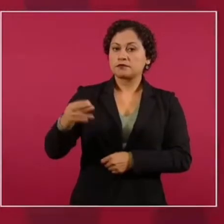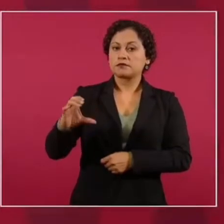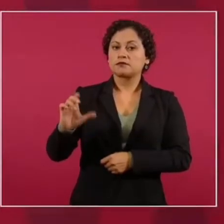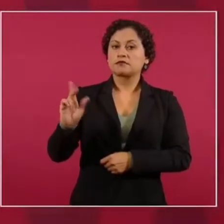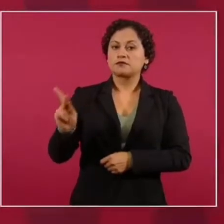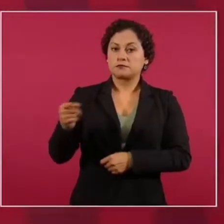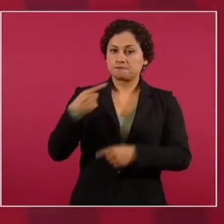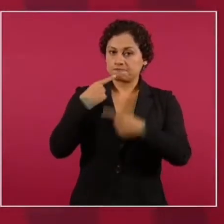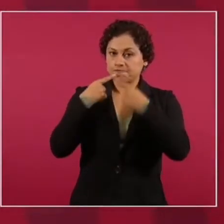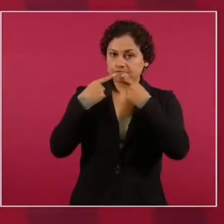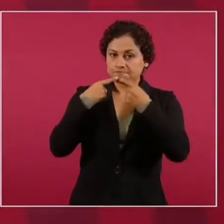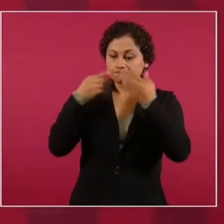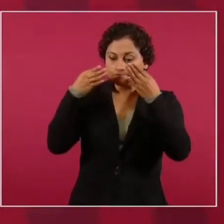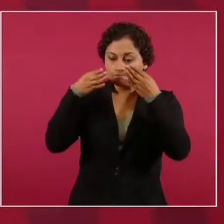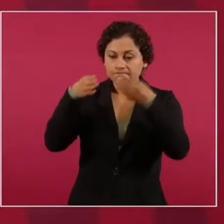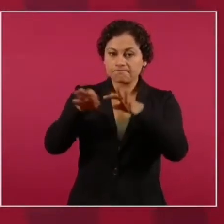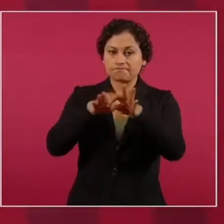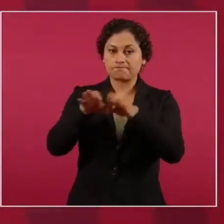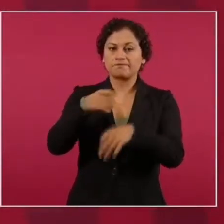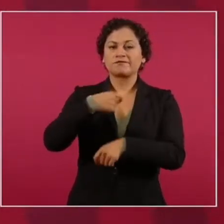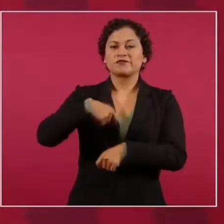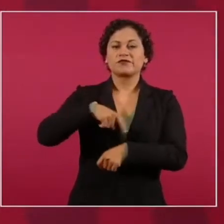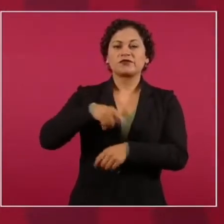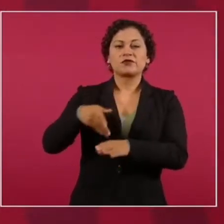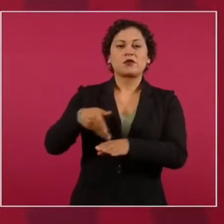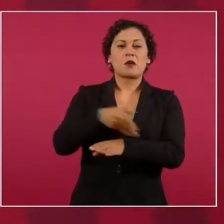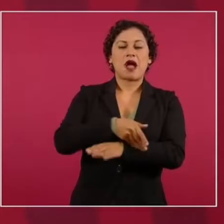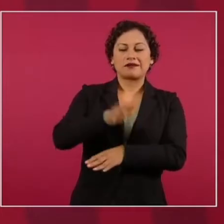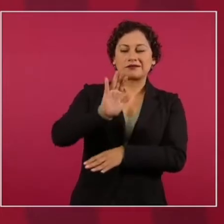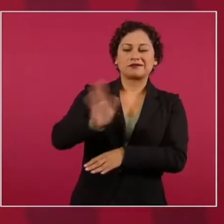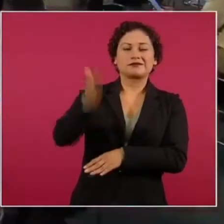sabíamos que iba a haber obstáculos